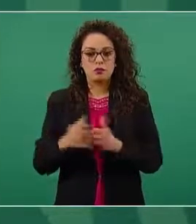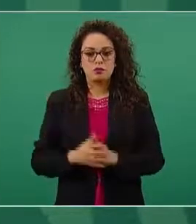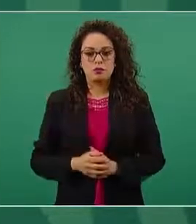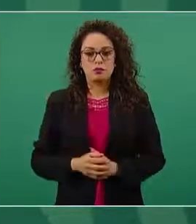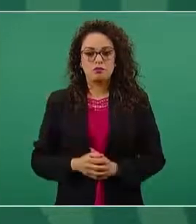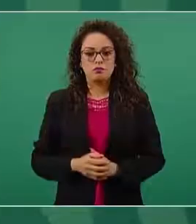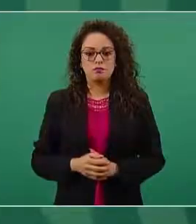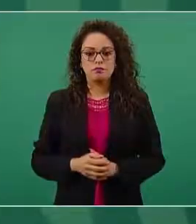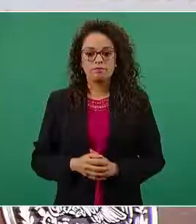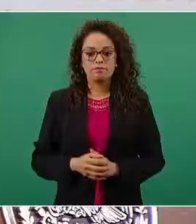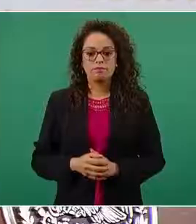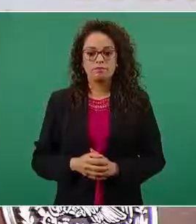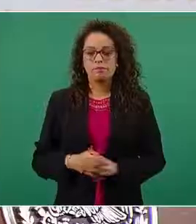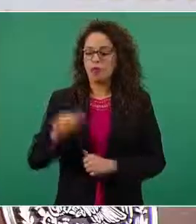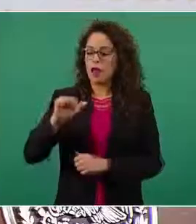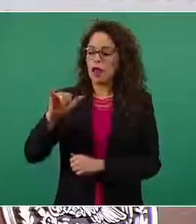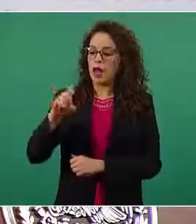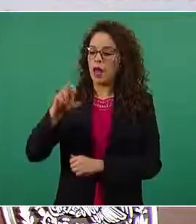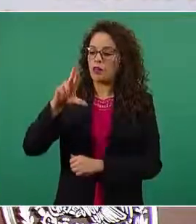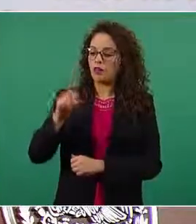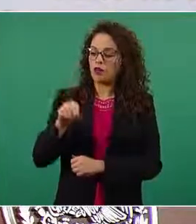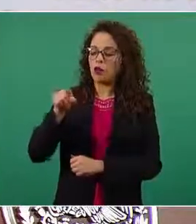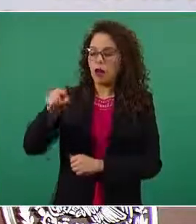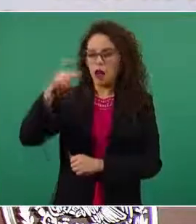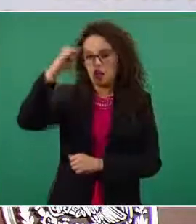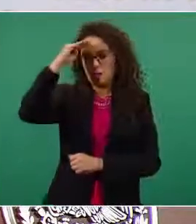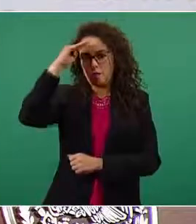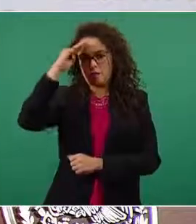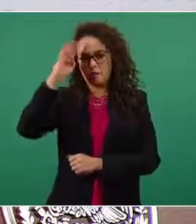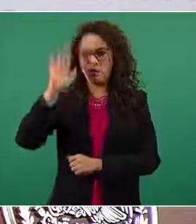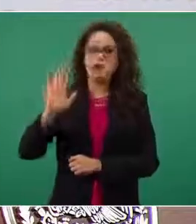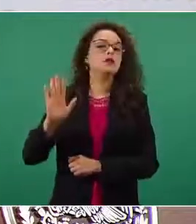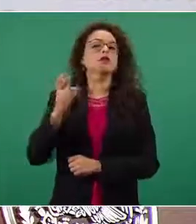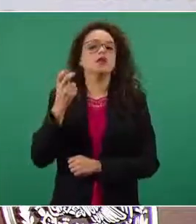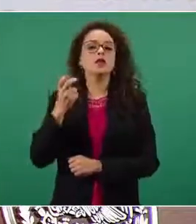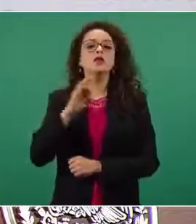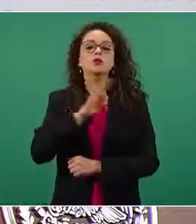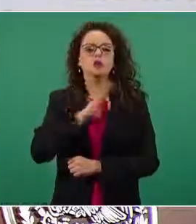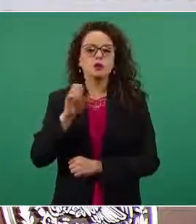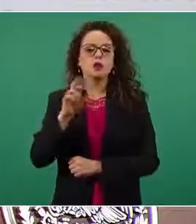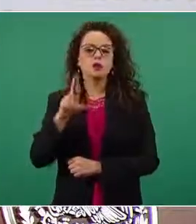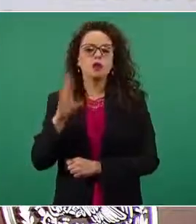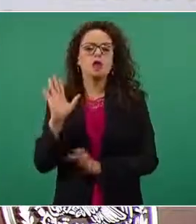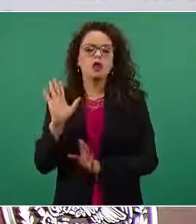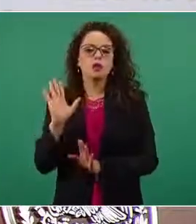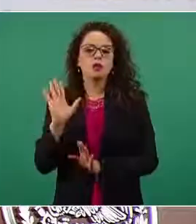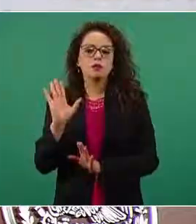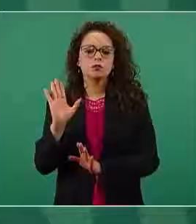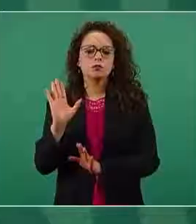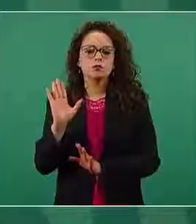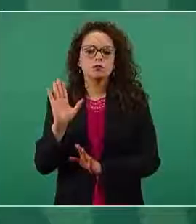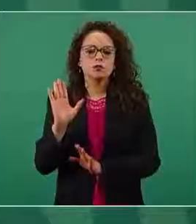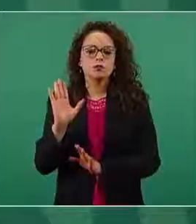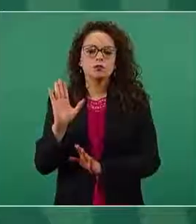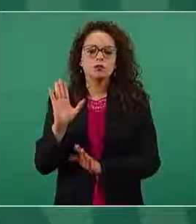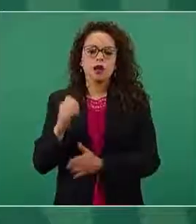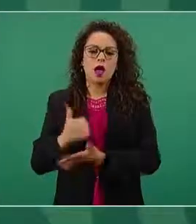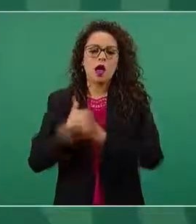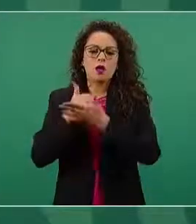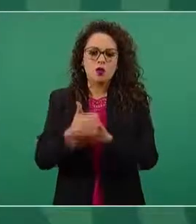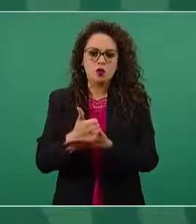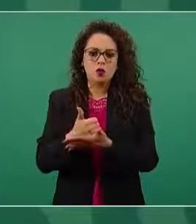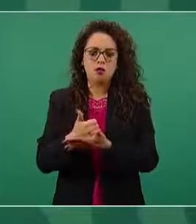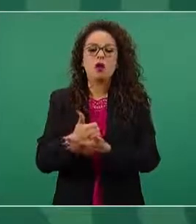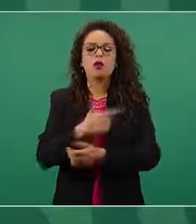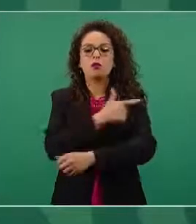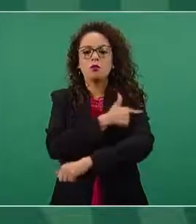y Alejandro consideran de que esa es una opción, el que vaya a la Guardia Nacional, va a la Guardia